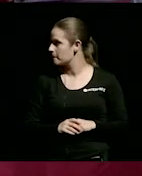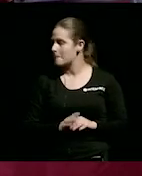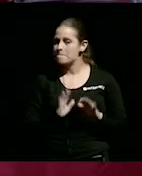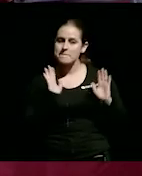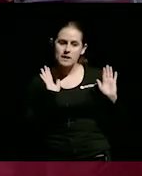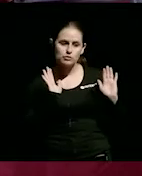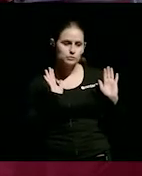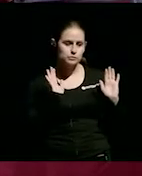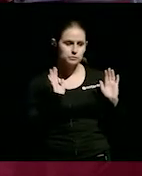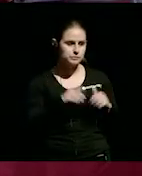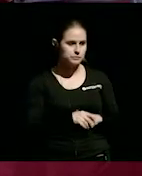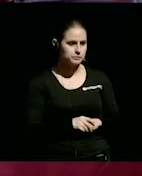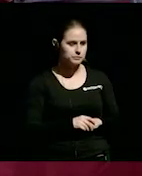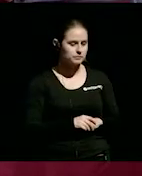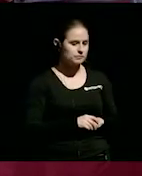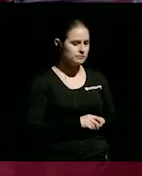Pero